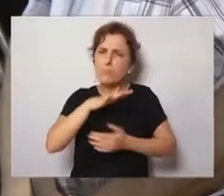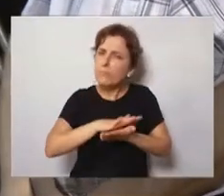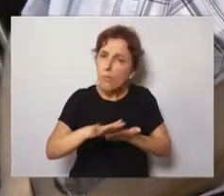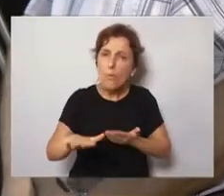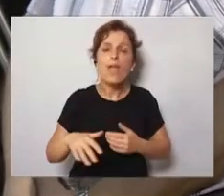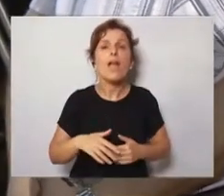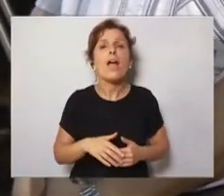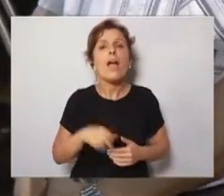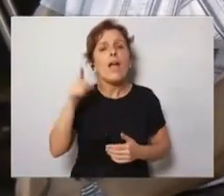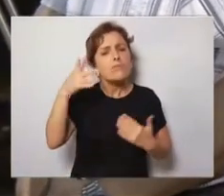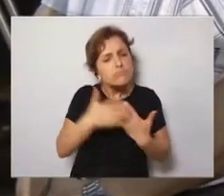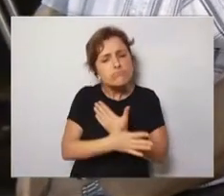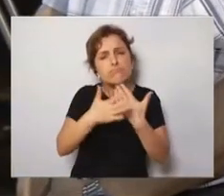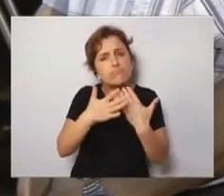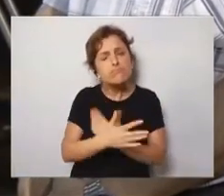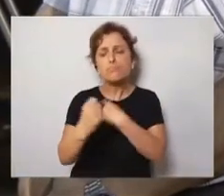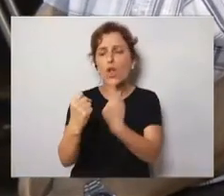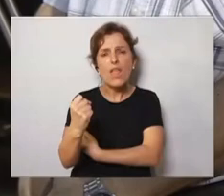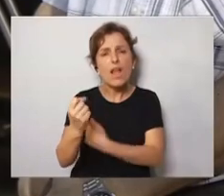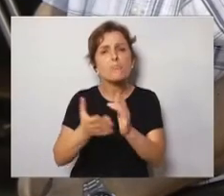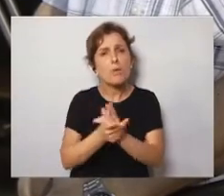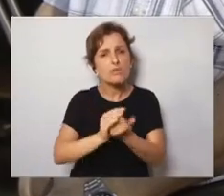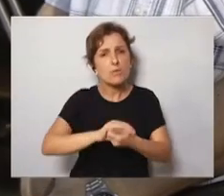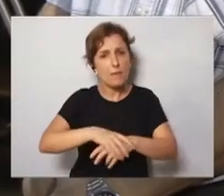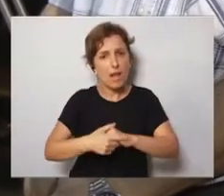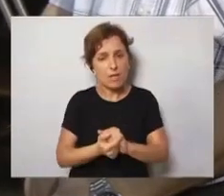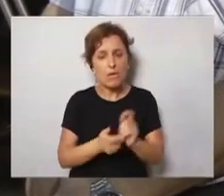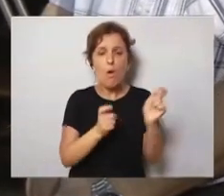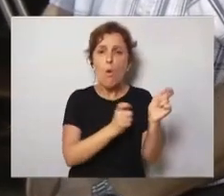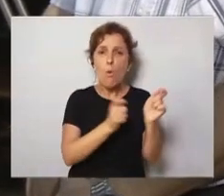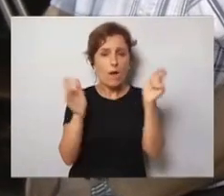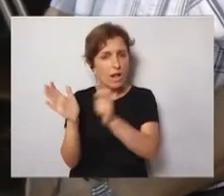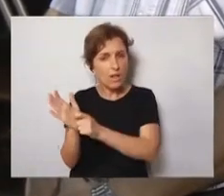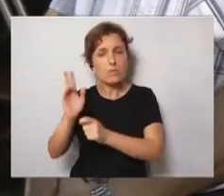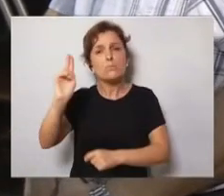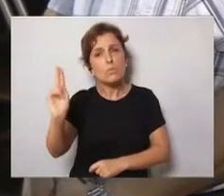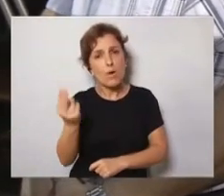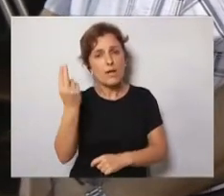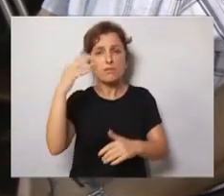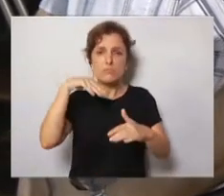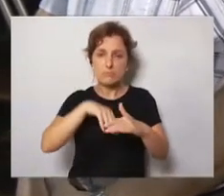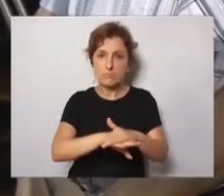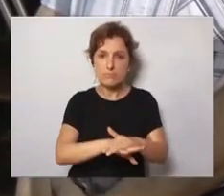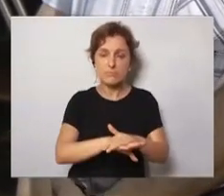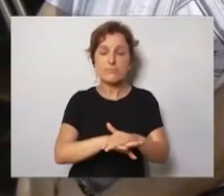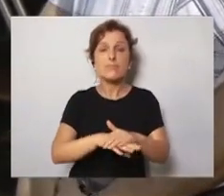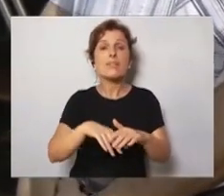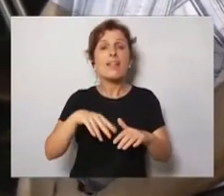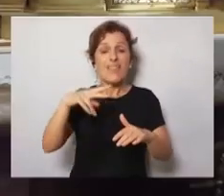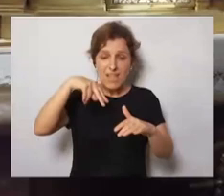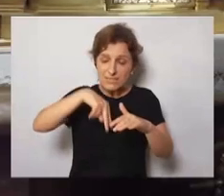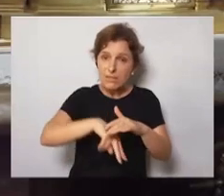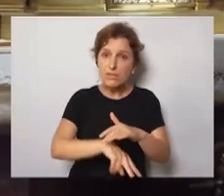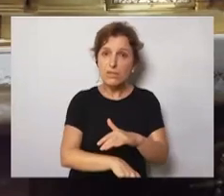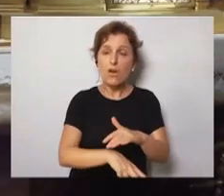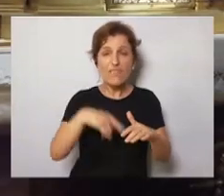virgen alessio bajo el poder de poncio pilato fue crucificado muerto y sepultado